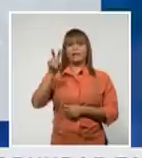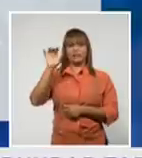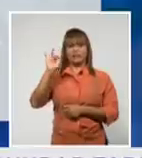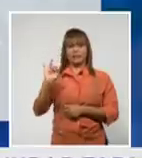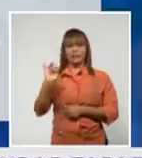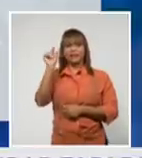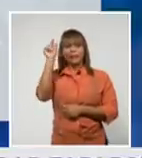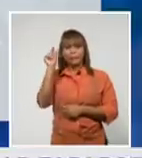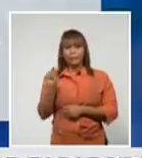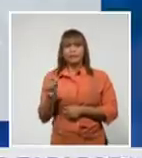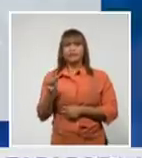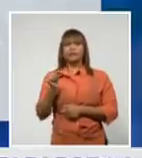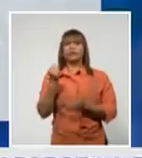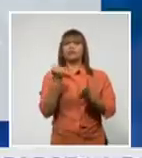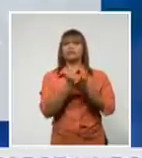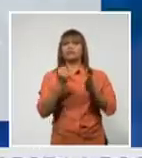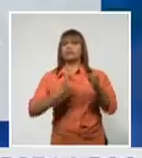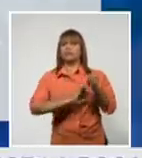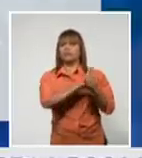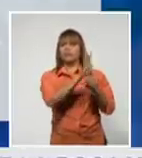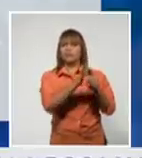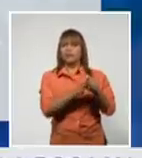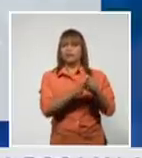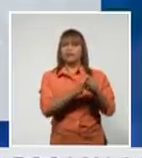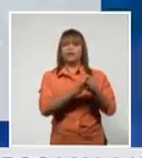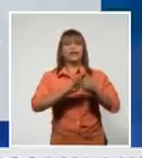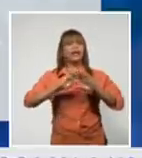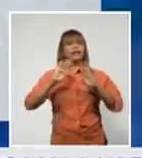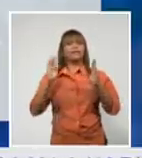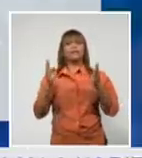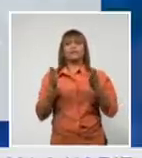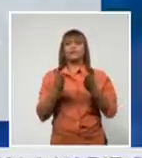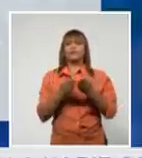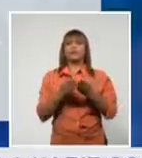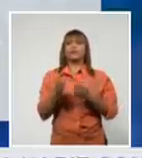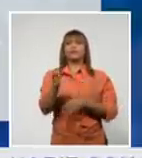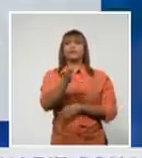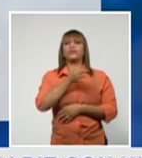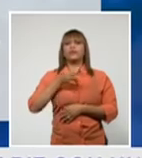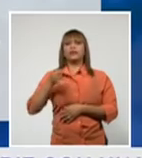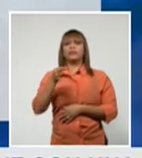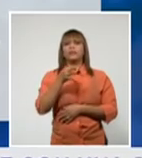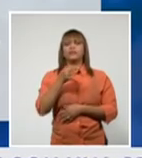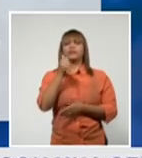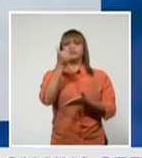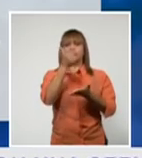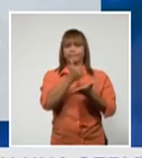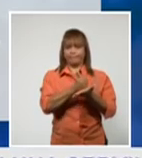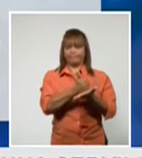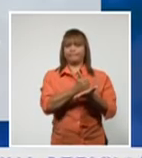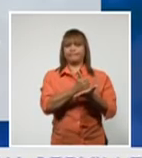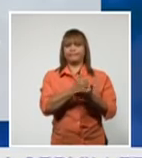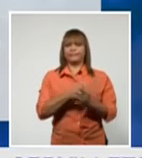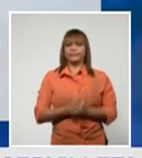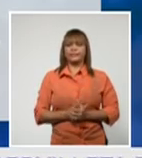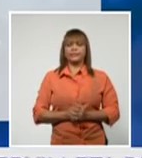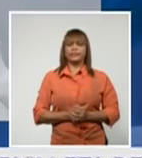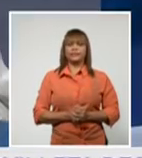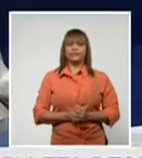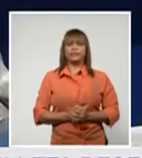se diagnosticaron con la enfermedad, todos son del municipio de Ciego de Ávila. Con